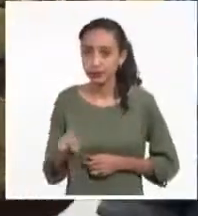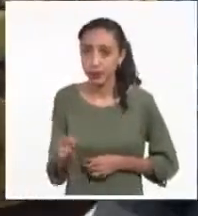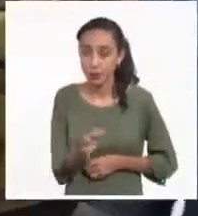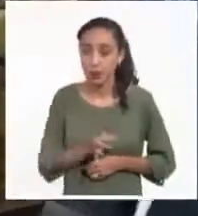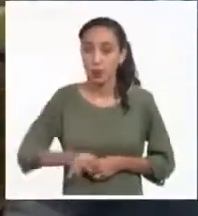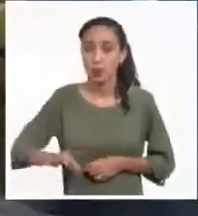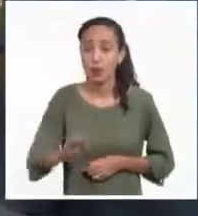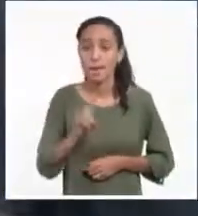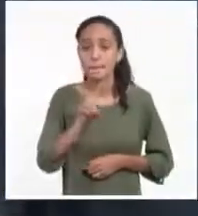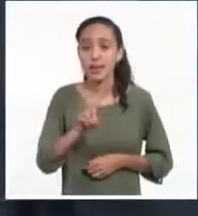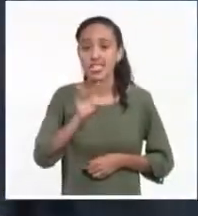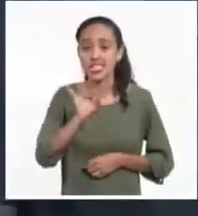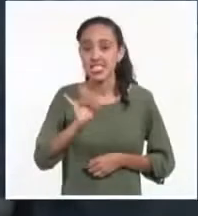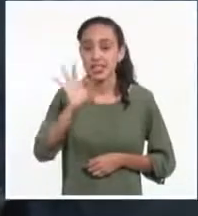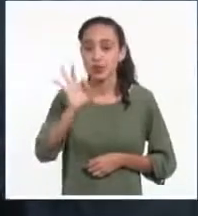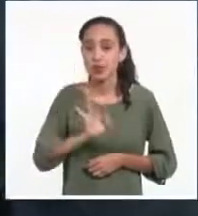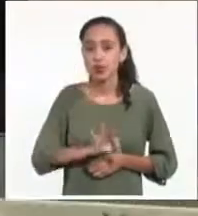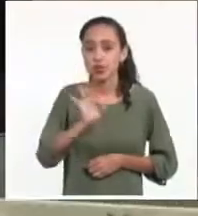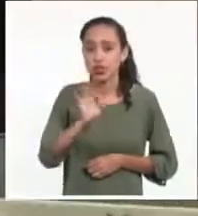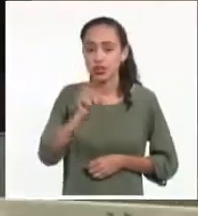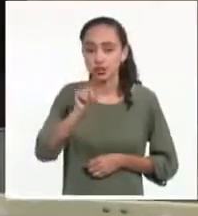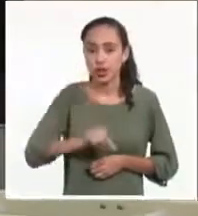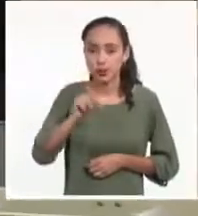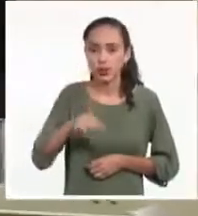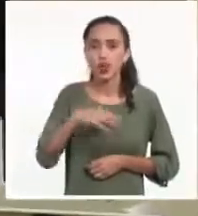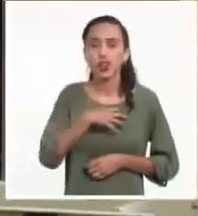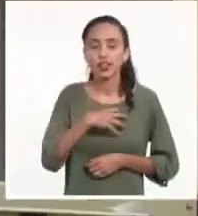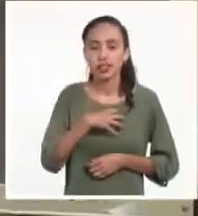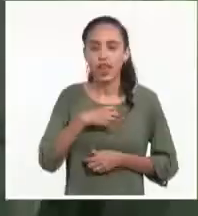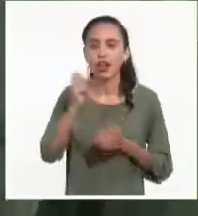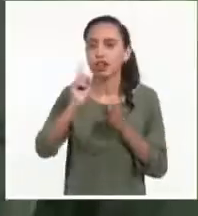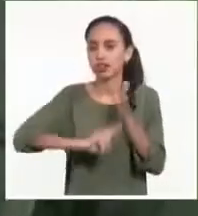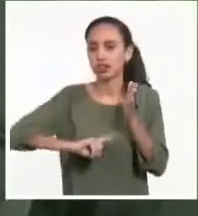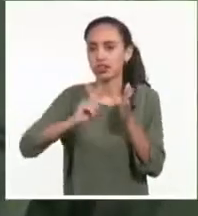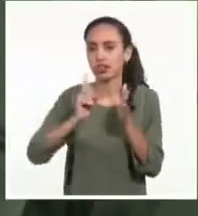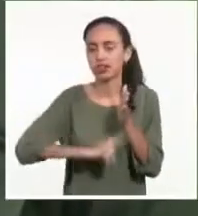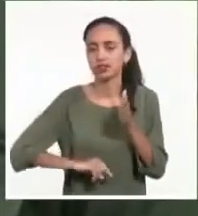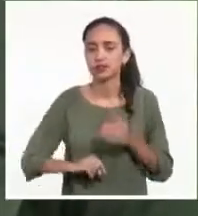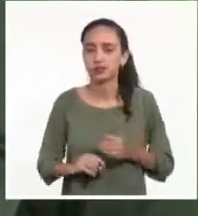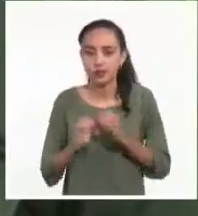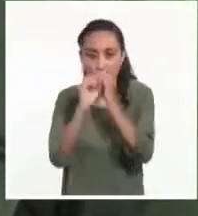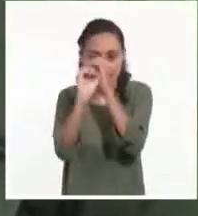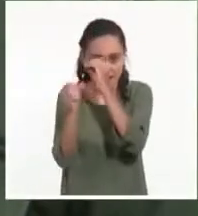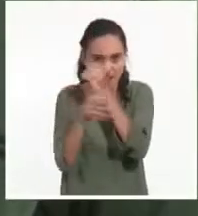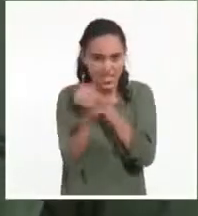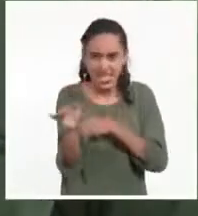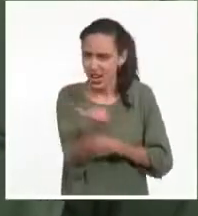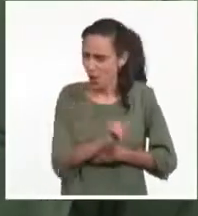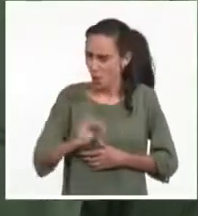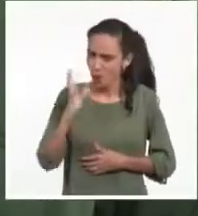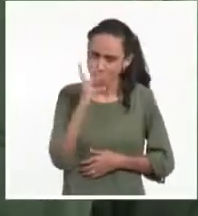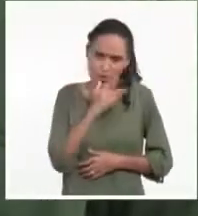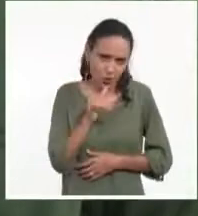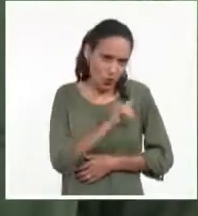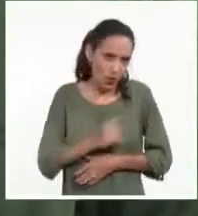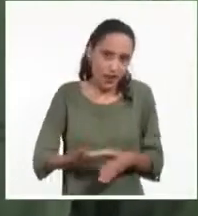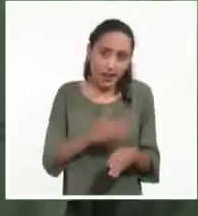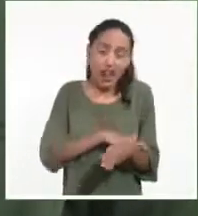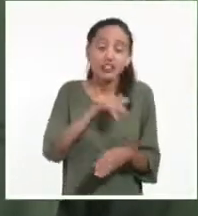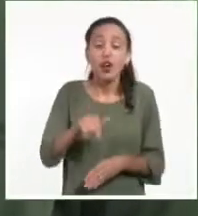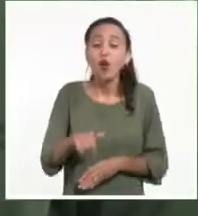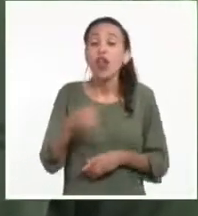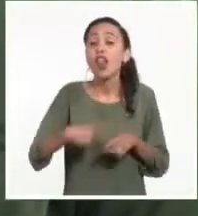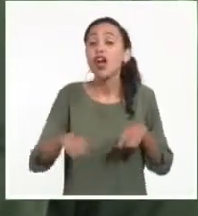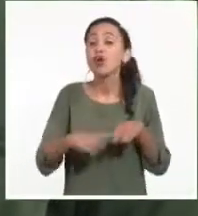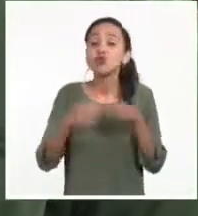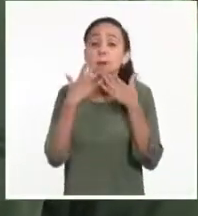municipio, el 27% de los clientes cuentan con electricidad. Y Viñales va a seguir siendo bello y vamos a hacer las cosas mejor que como estaban